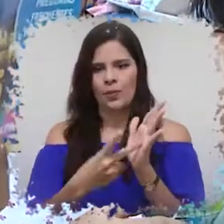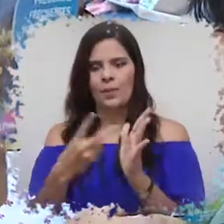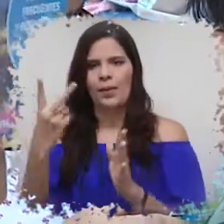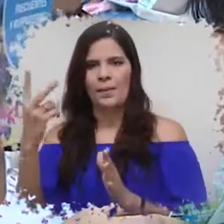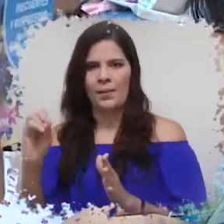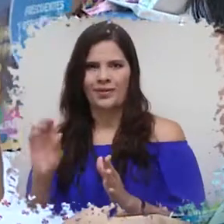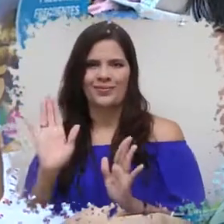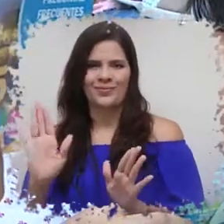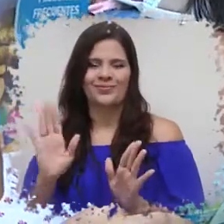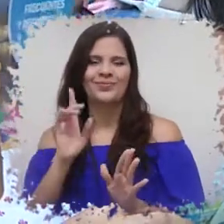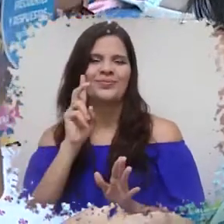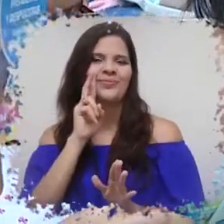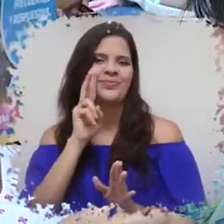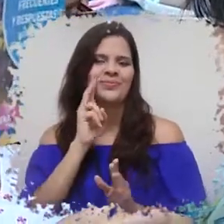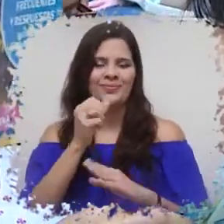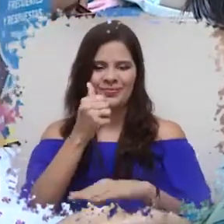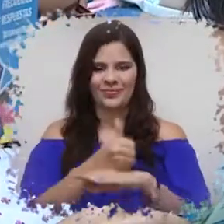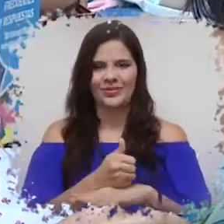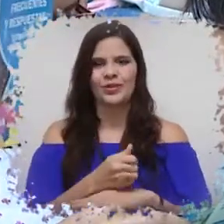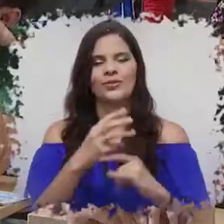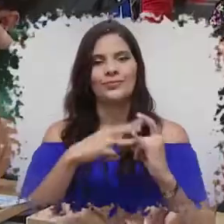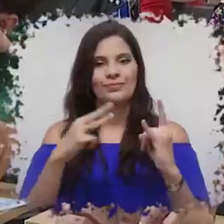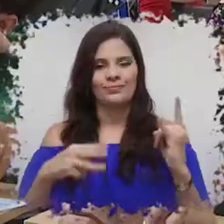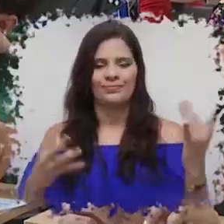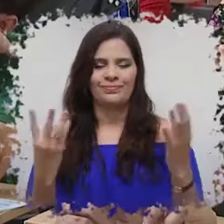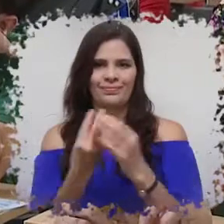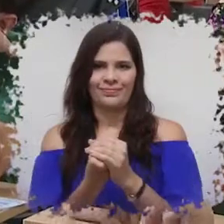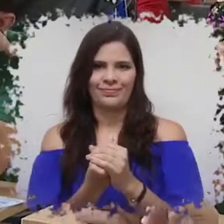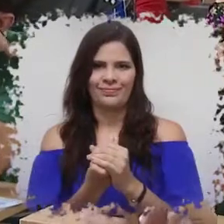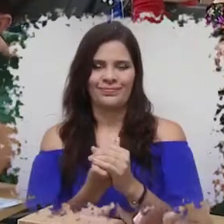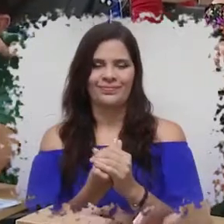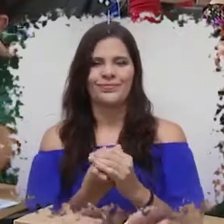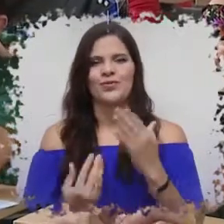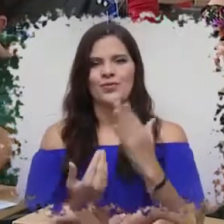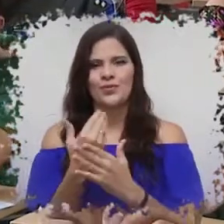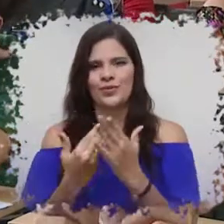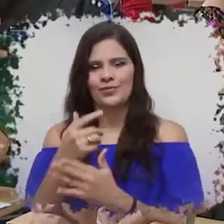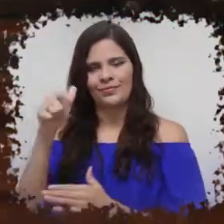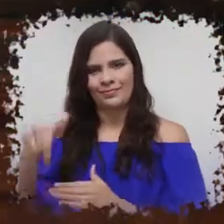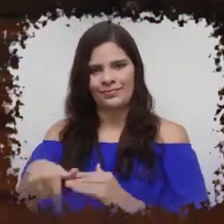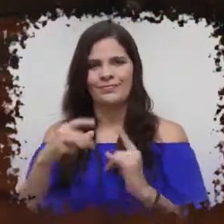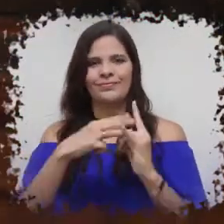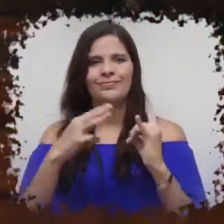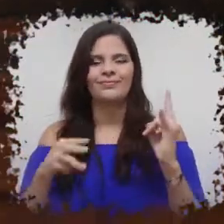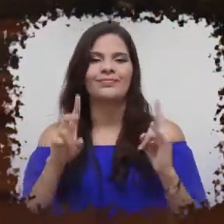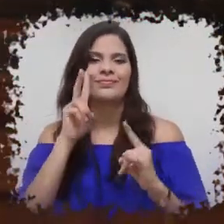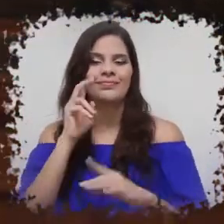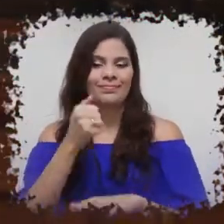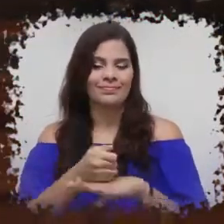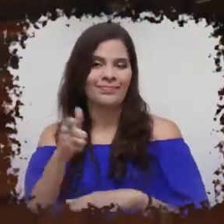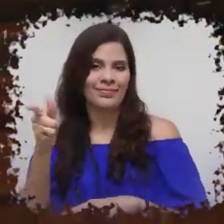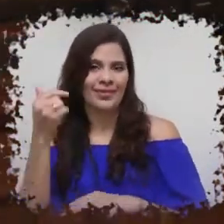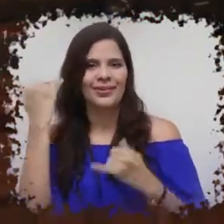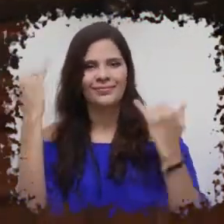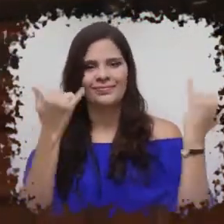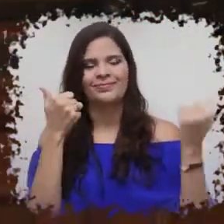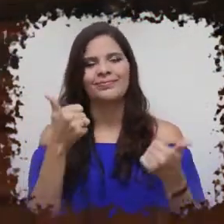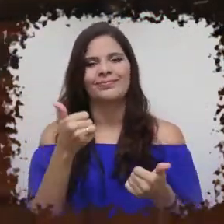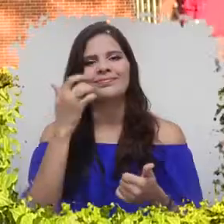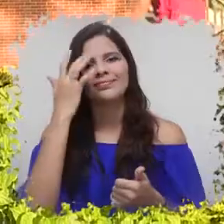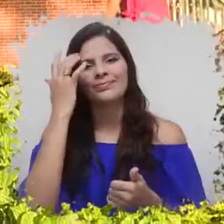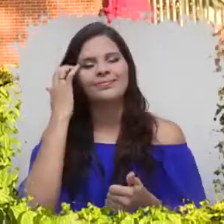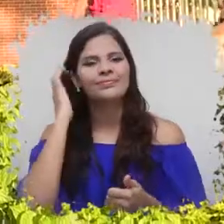Gobierno 2016-2020 por una universidad más incluyente e innovadora, liderada por el doctor Pablo Vera